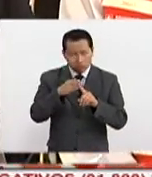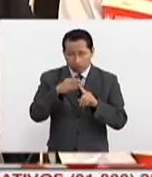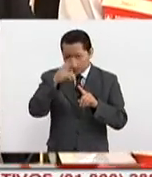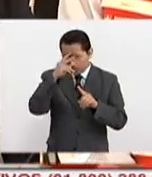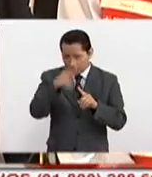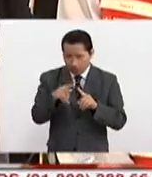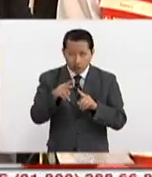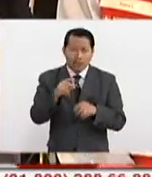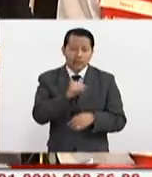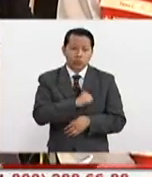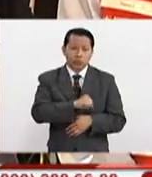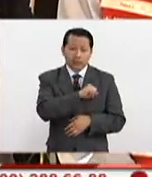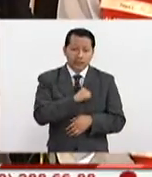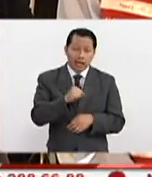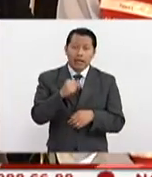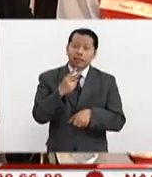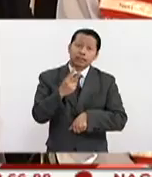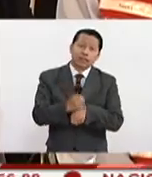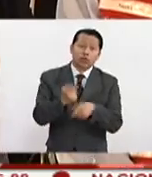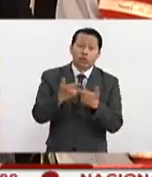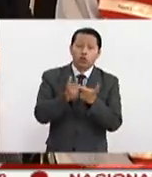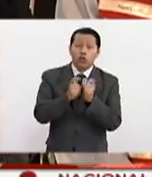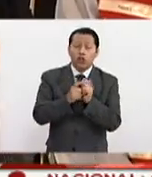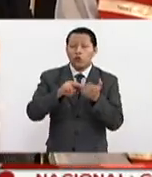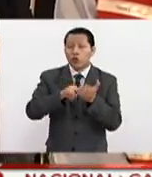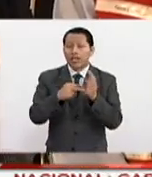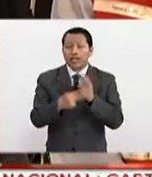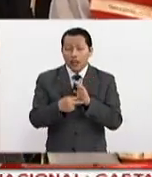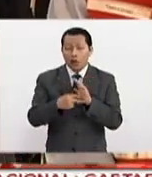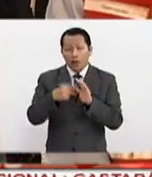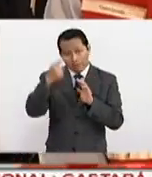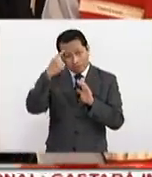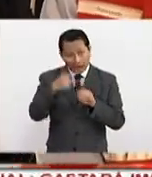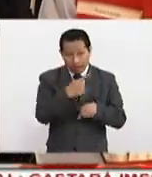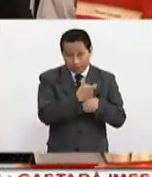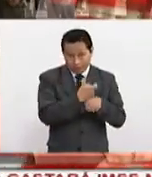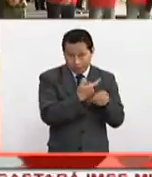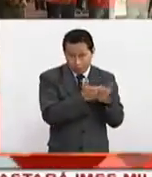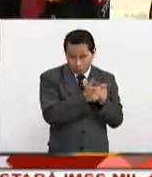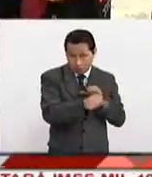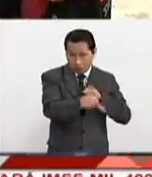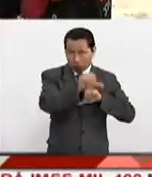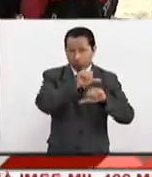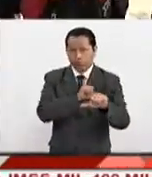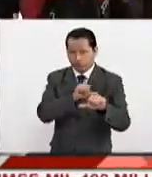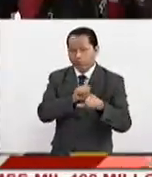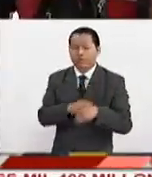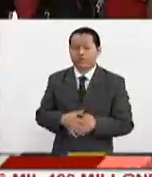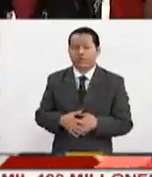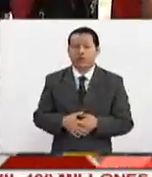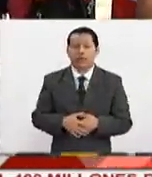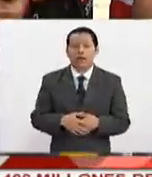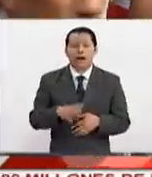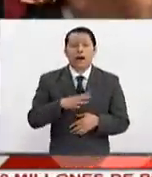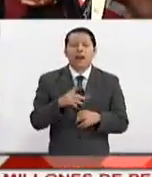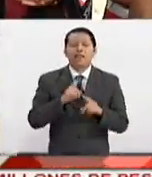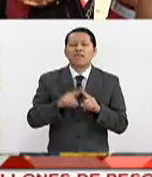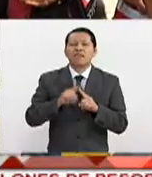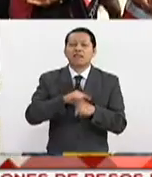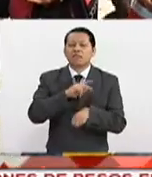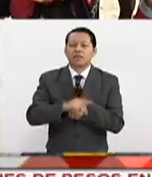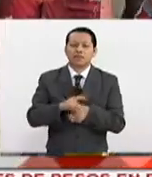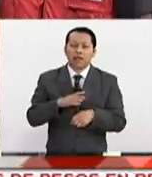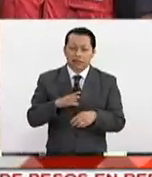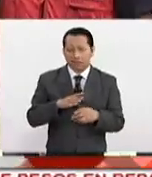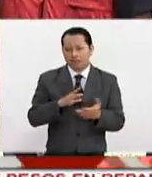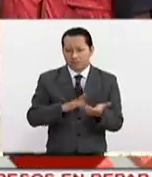Suiza envió un segundo grupo de ingenieros que sustituyó al primero. Fueron varios los países que enviaron